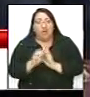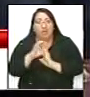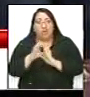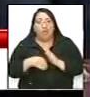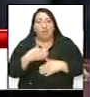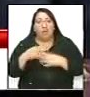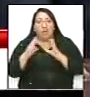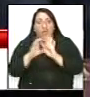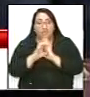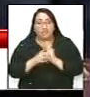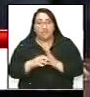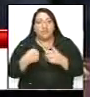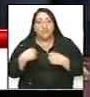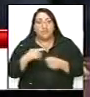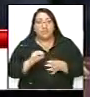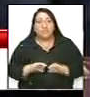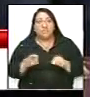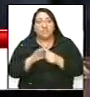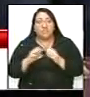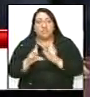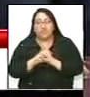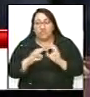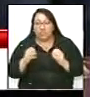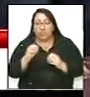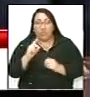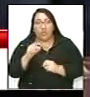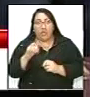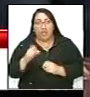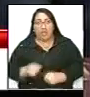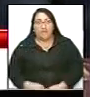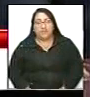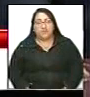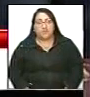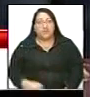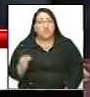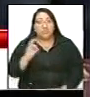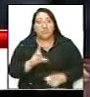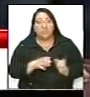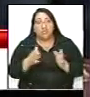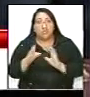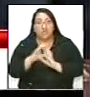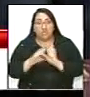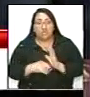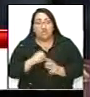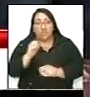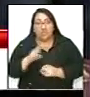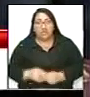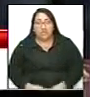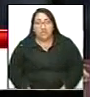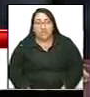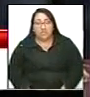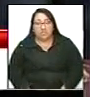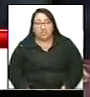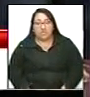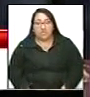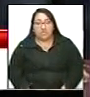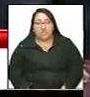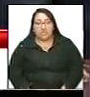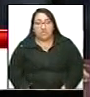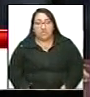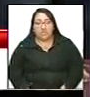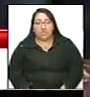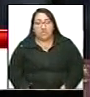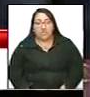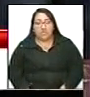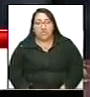Procesal Constitucional debe ser por ley orgánica, y es por ley orgánica. En ninguna parte de la Constitución se dice que la Ley de